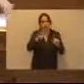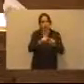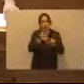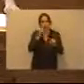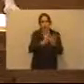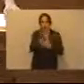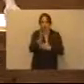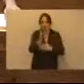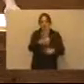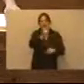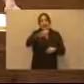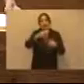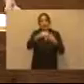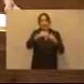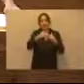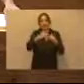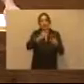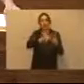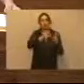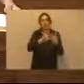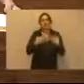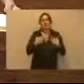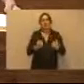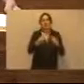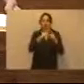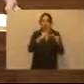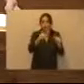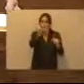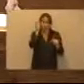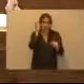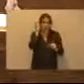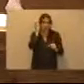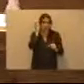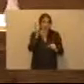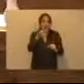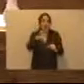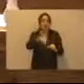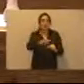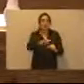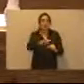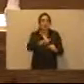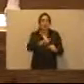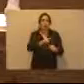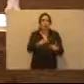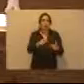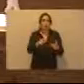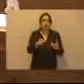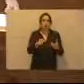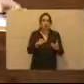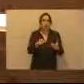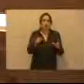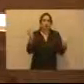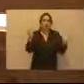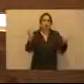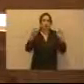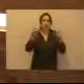As usuarias del sistema sanitario asturiano está cayéndolles promo por riba. E vostede diz que